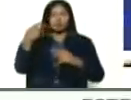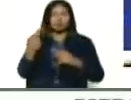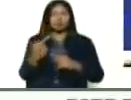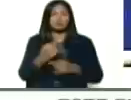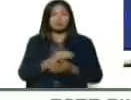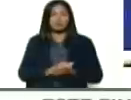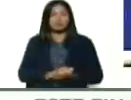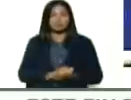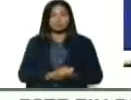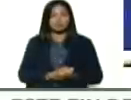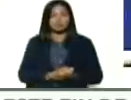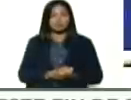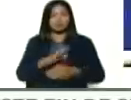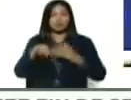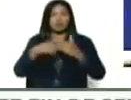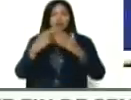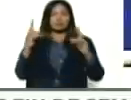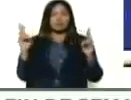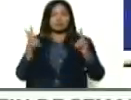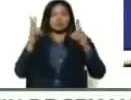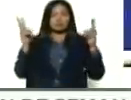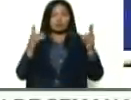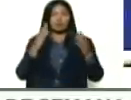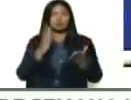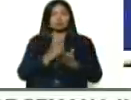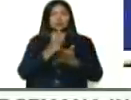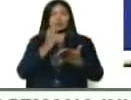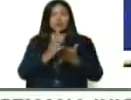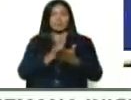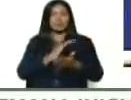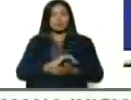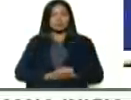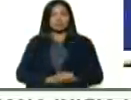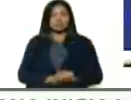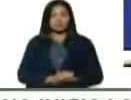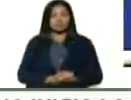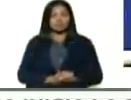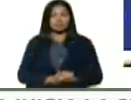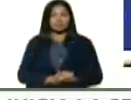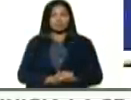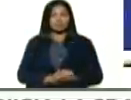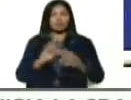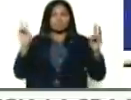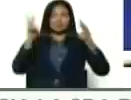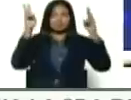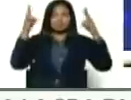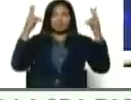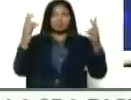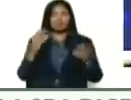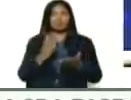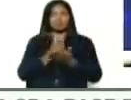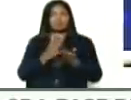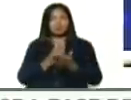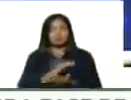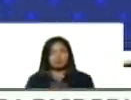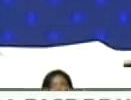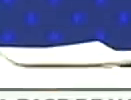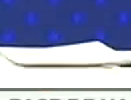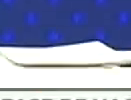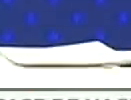próxima la victoria siempre venceremos por siempre buenas